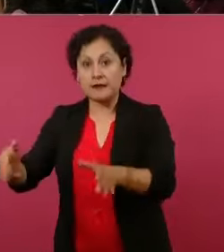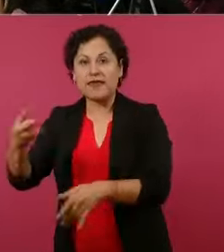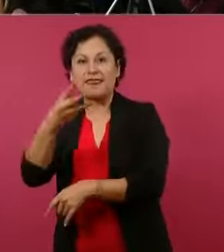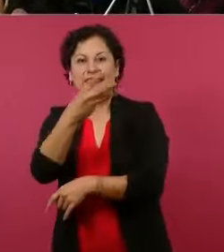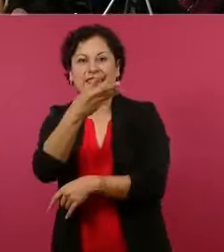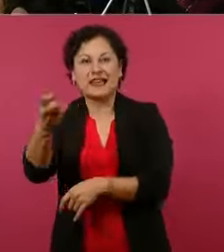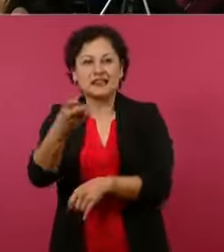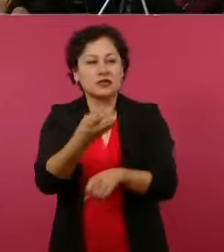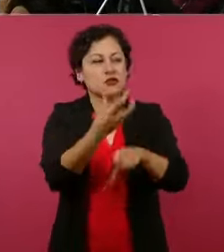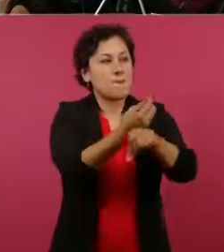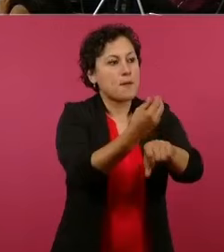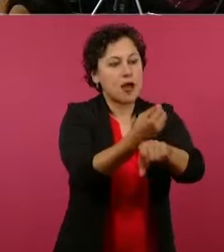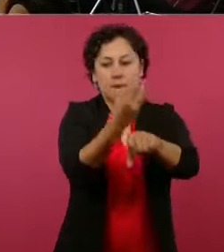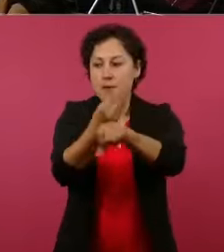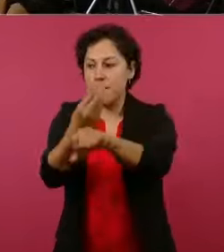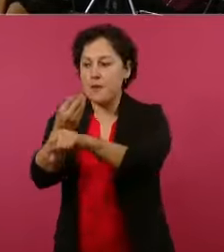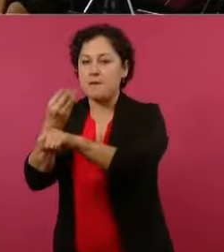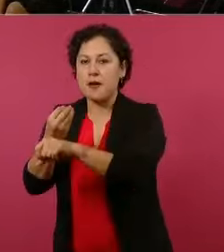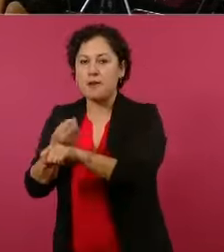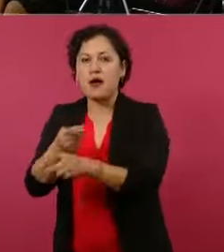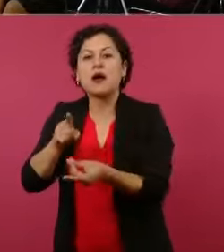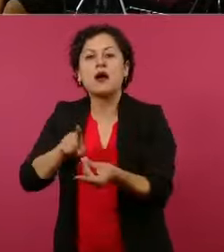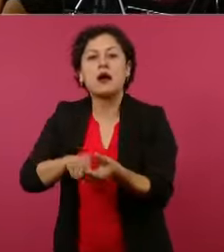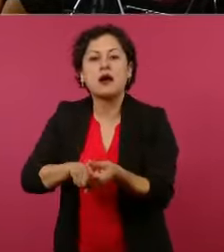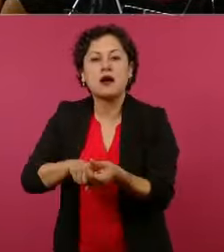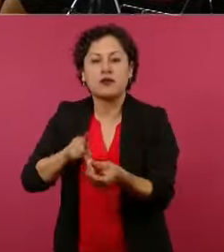caminos en Oaxaca